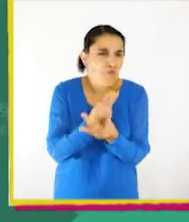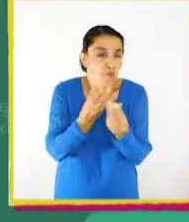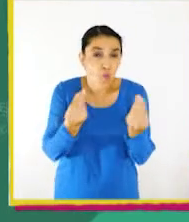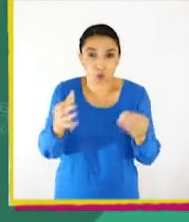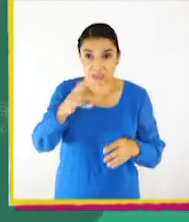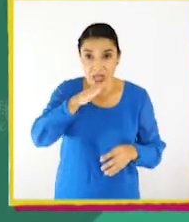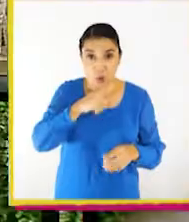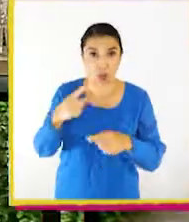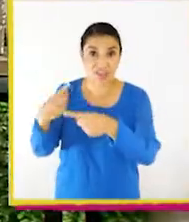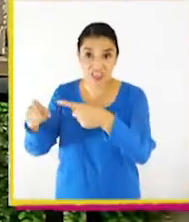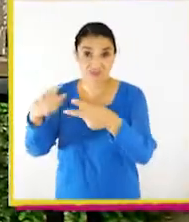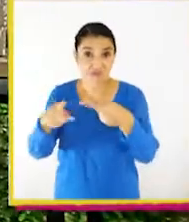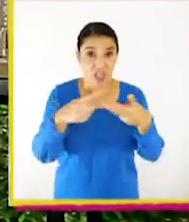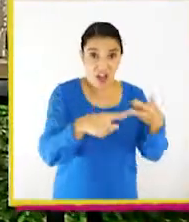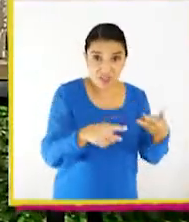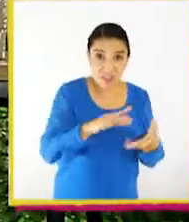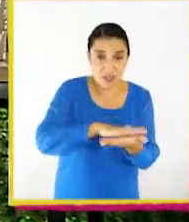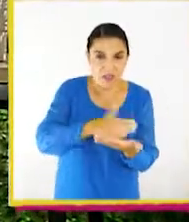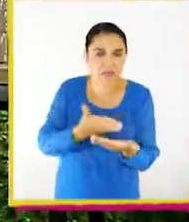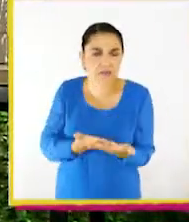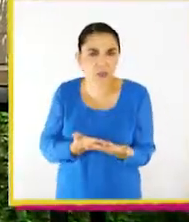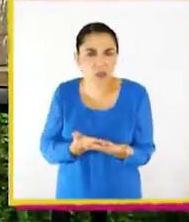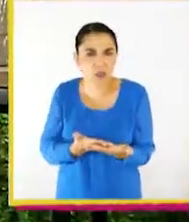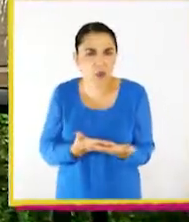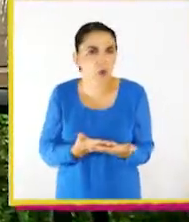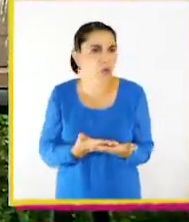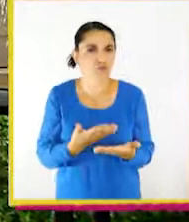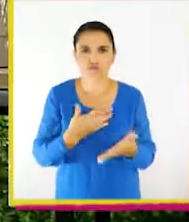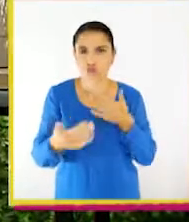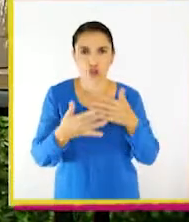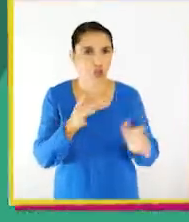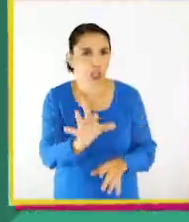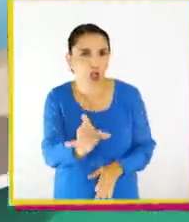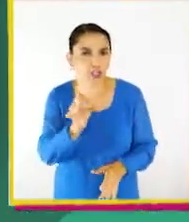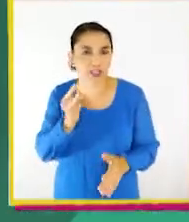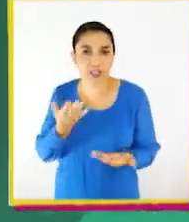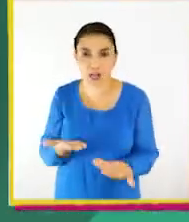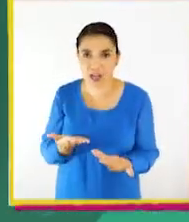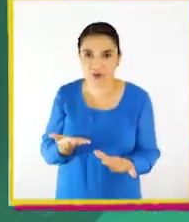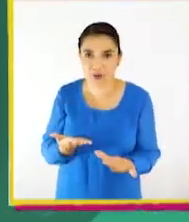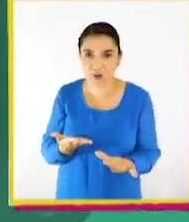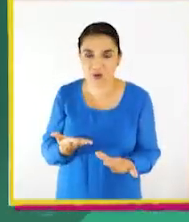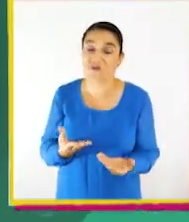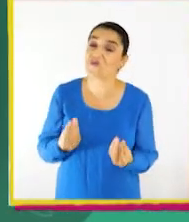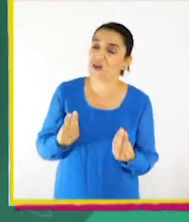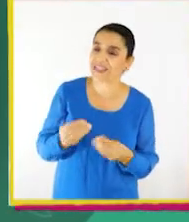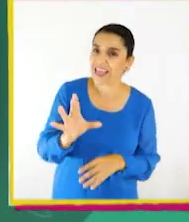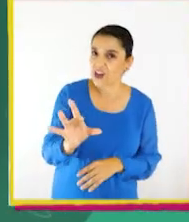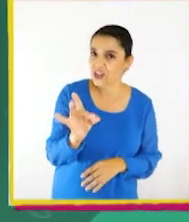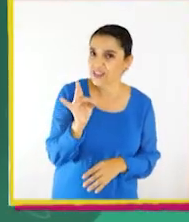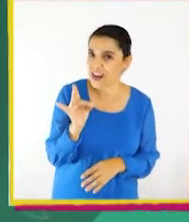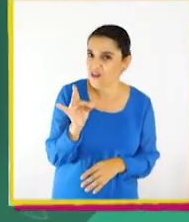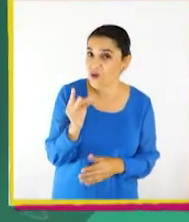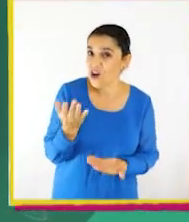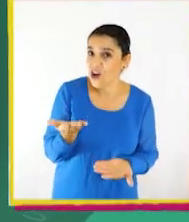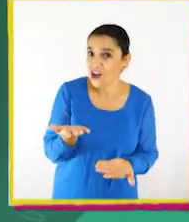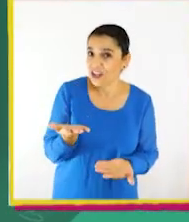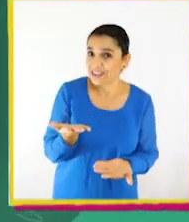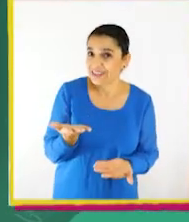agua y en diferentes estados, ¿dónde podremos encontrarla? Pues la encontramos